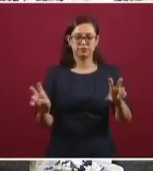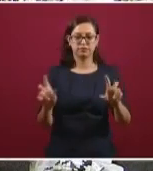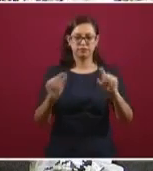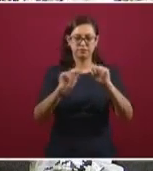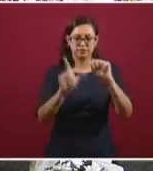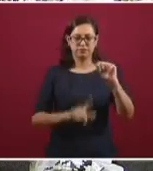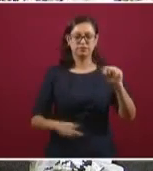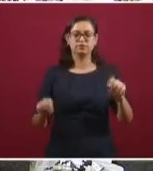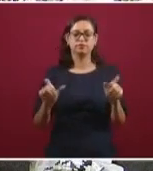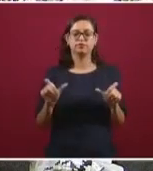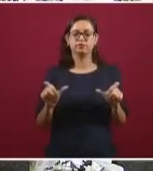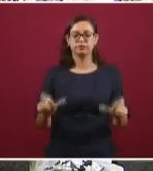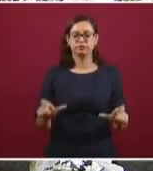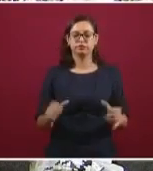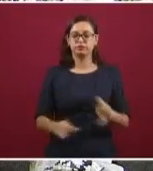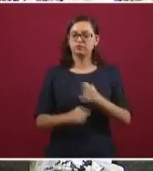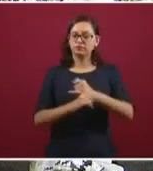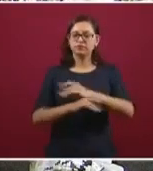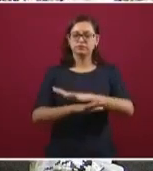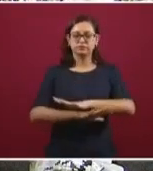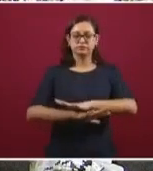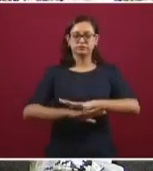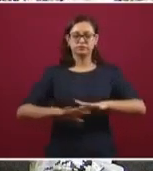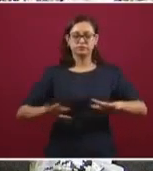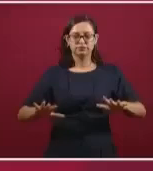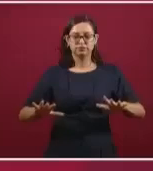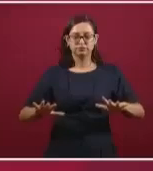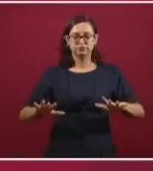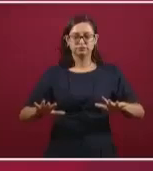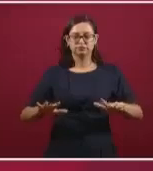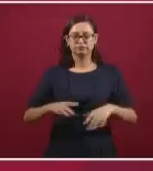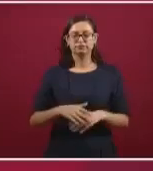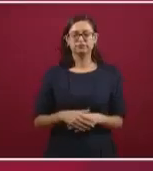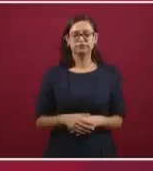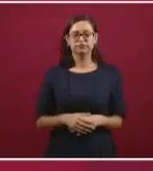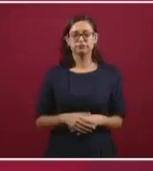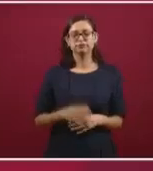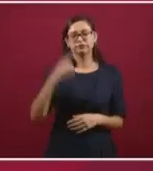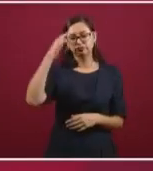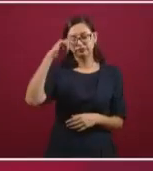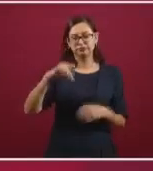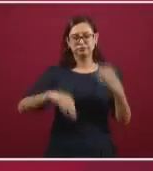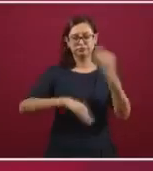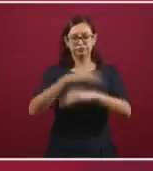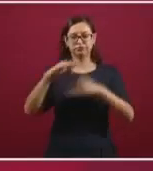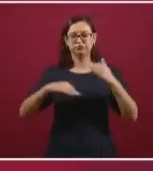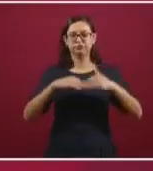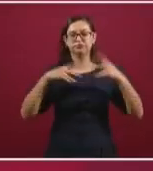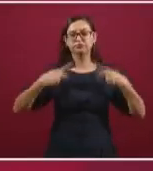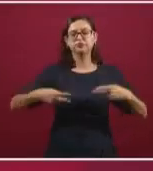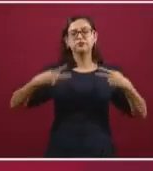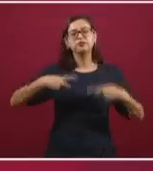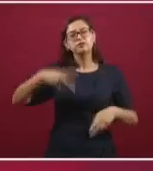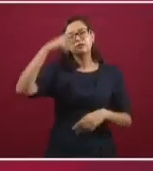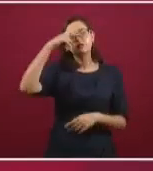el informe a todos los mexicanos sobre